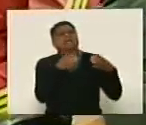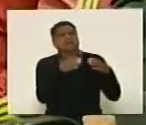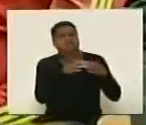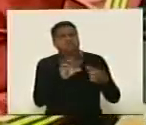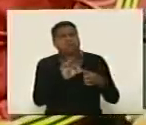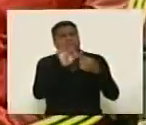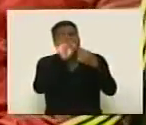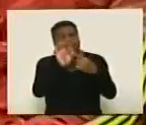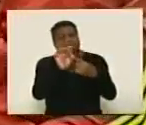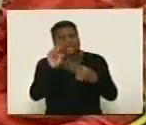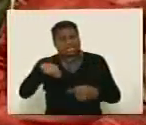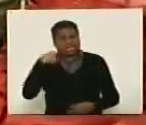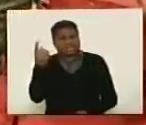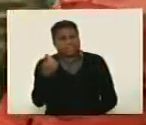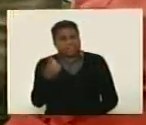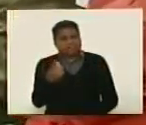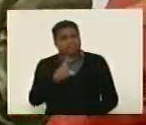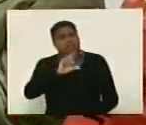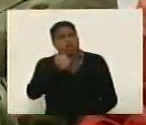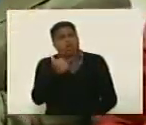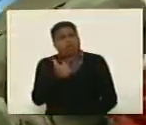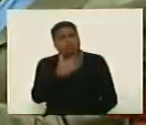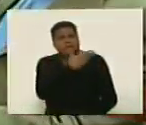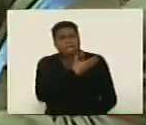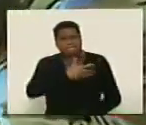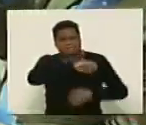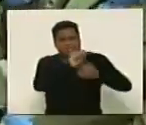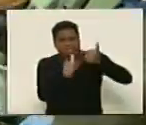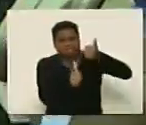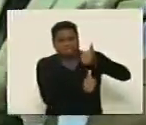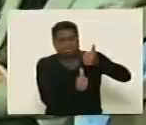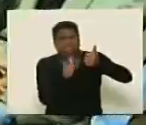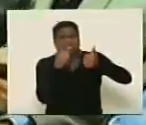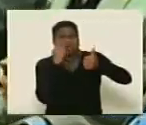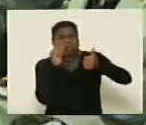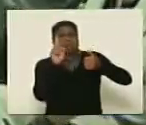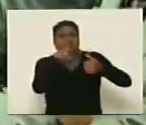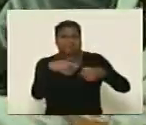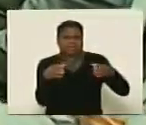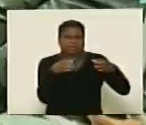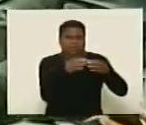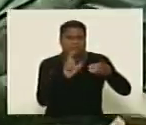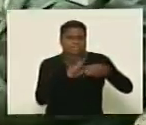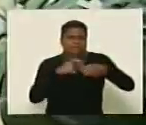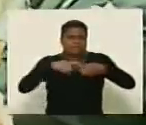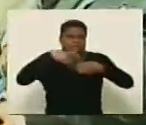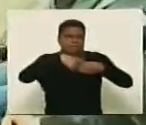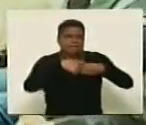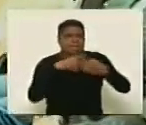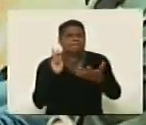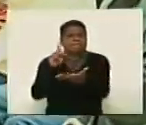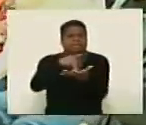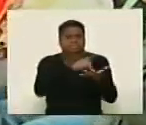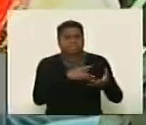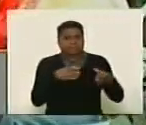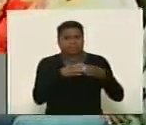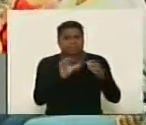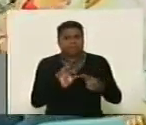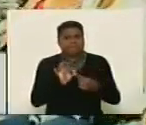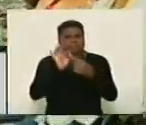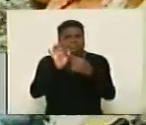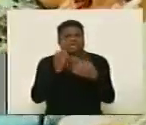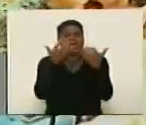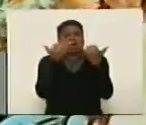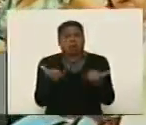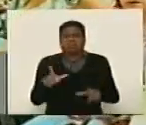el comandante Castro Sotelo, vicepresidente del área económica. Y bueno, hoy es un día de bendiciones porque definitivamente las condiciones